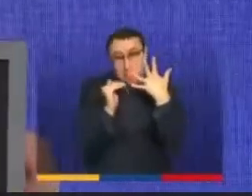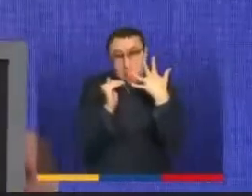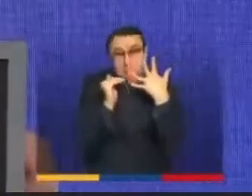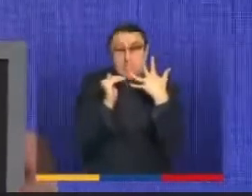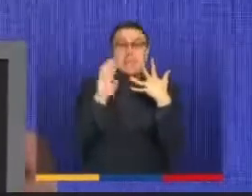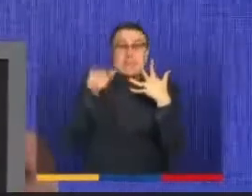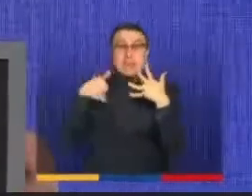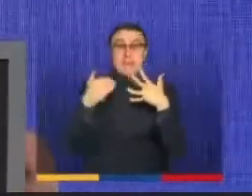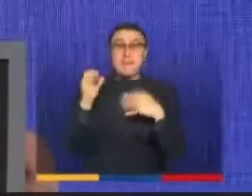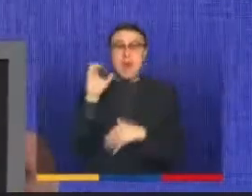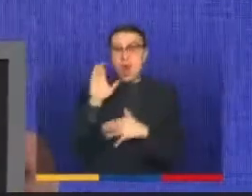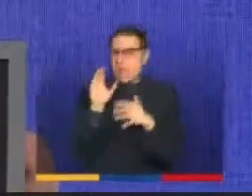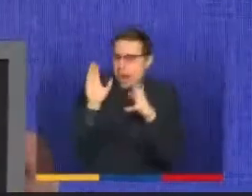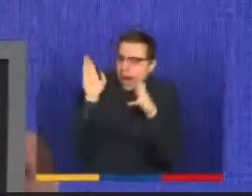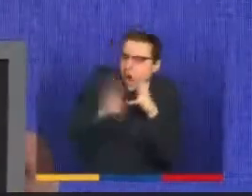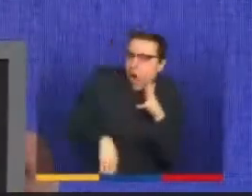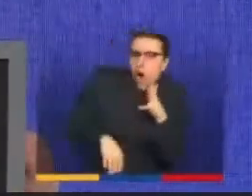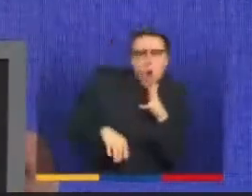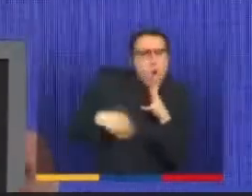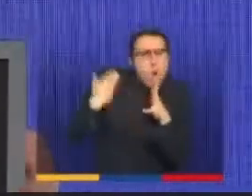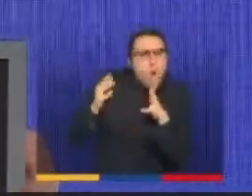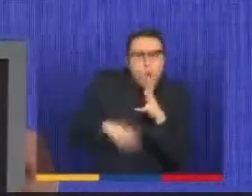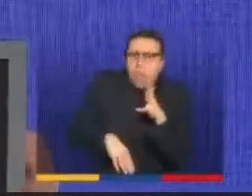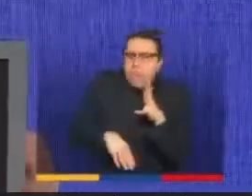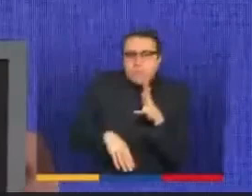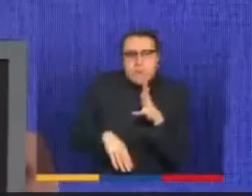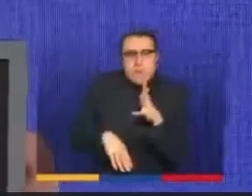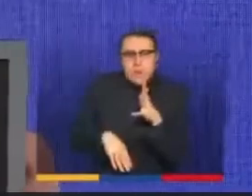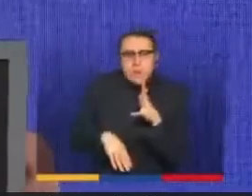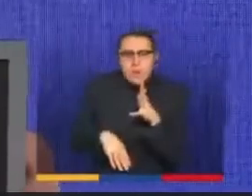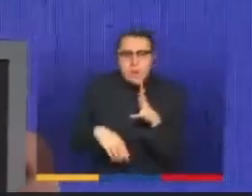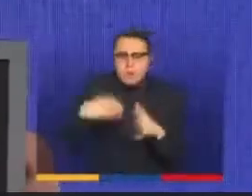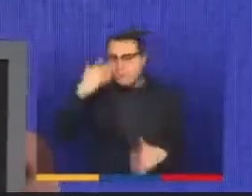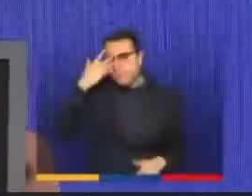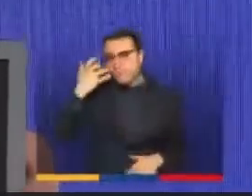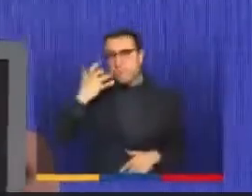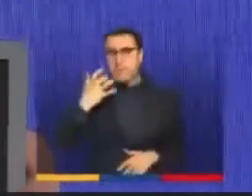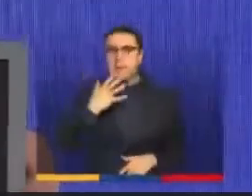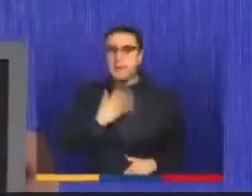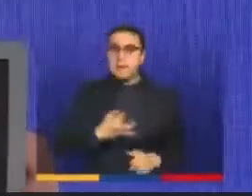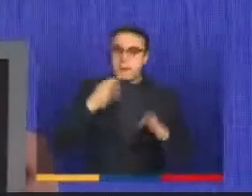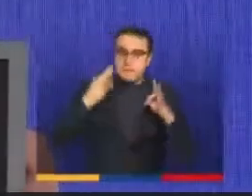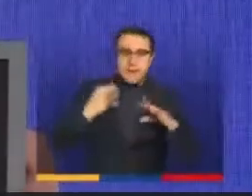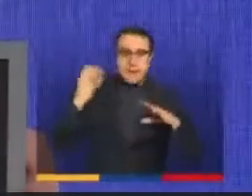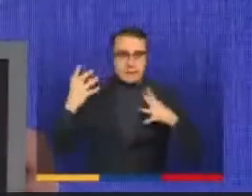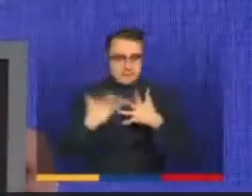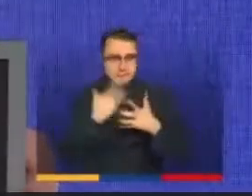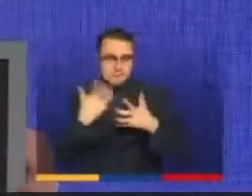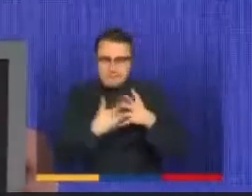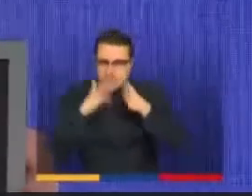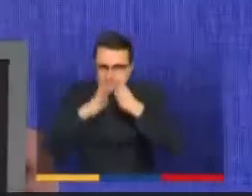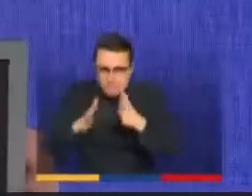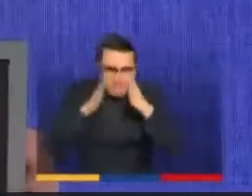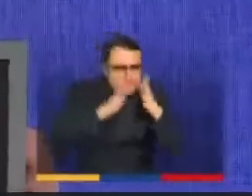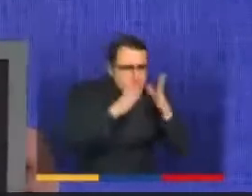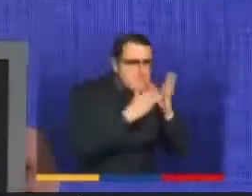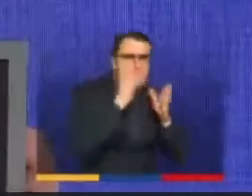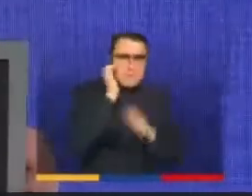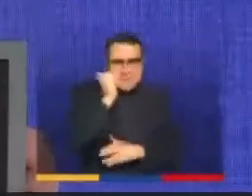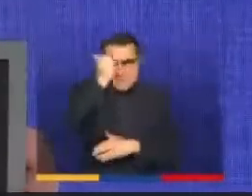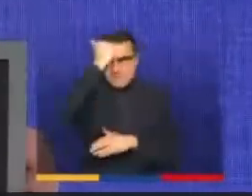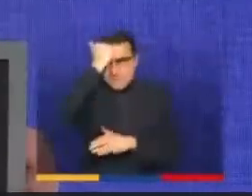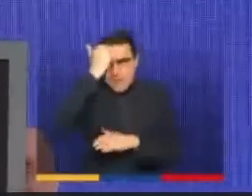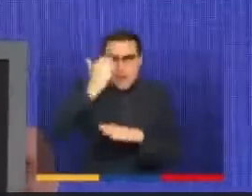a ser el último. Y es por la ausencia de un sistema de atención primaria y